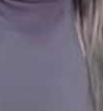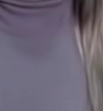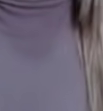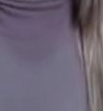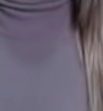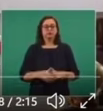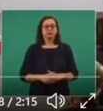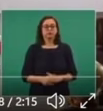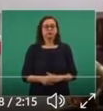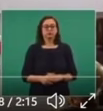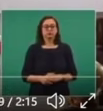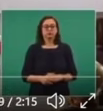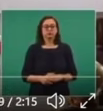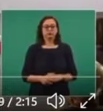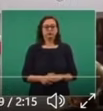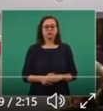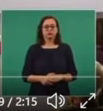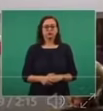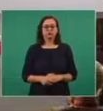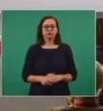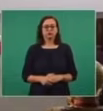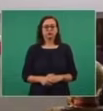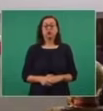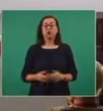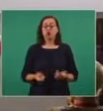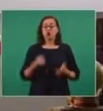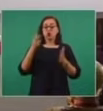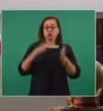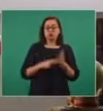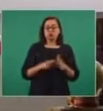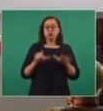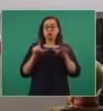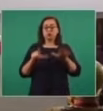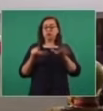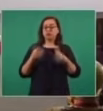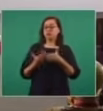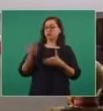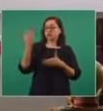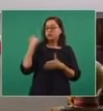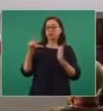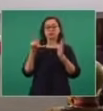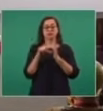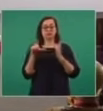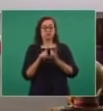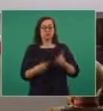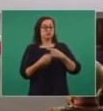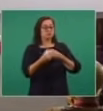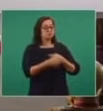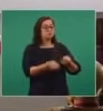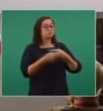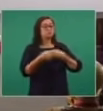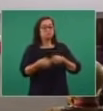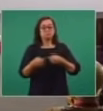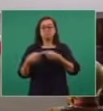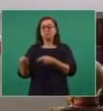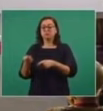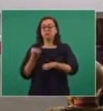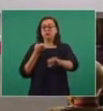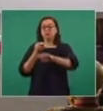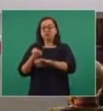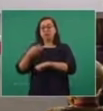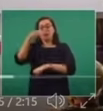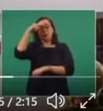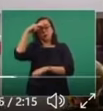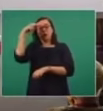las tarjetas. En 2017 hubo dos campañas en donde se repartieron tarjetas. En el Estado de México, una